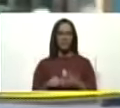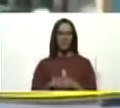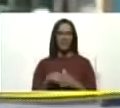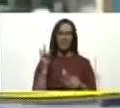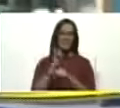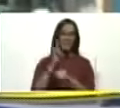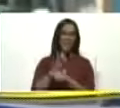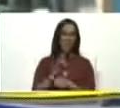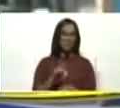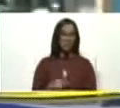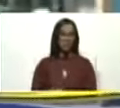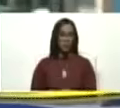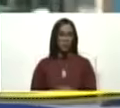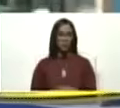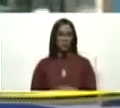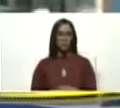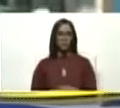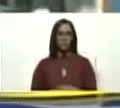engaño.